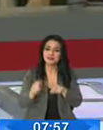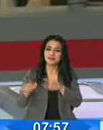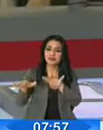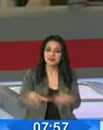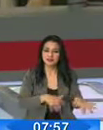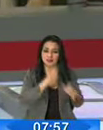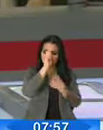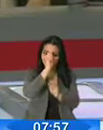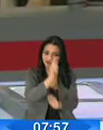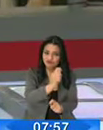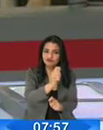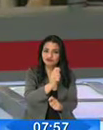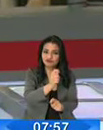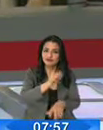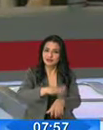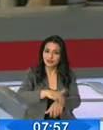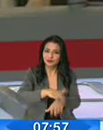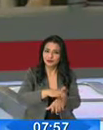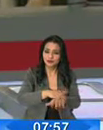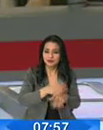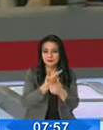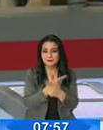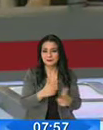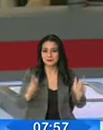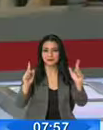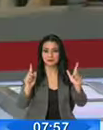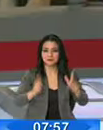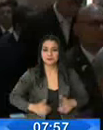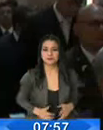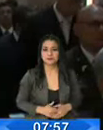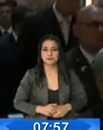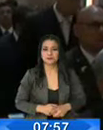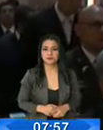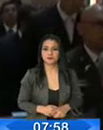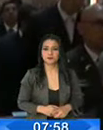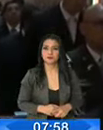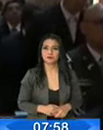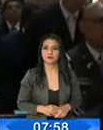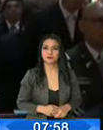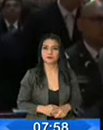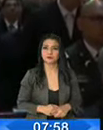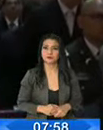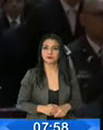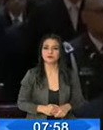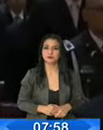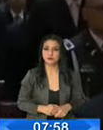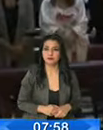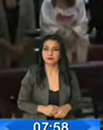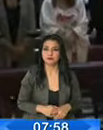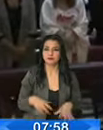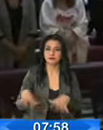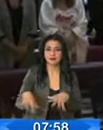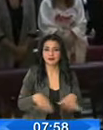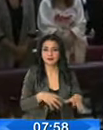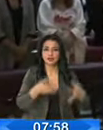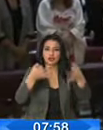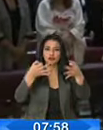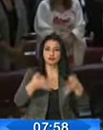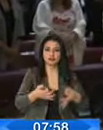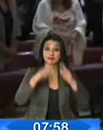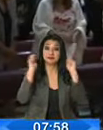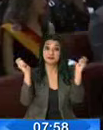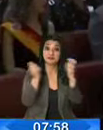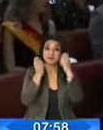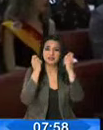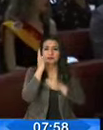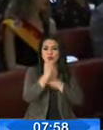rendirle homenaje por esta gesta libertaria. Los actos oficiales por la celebración de un año más de